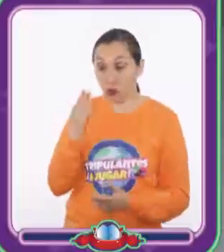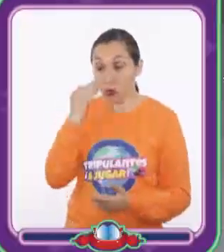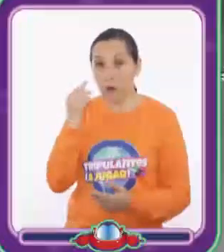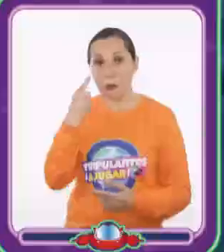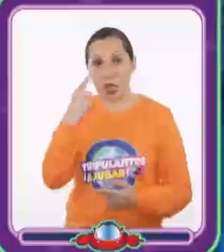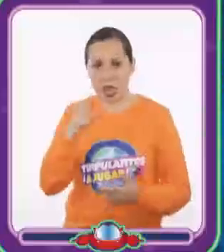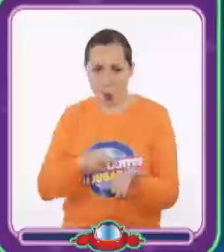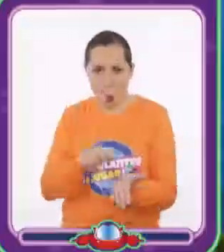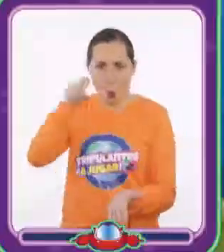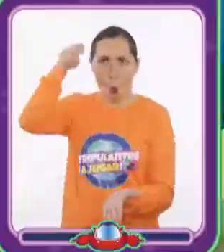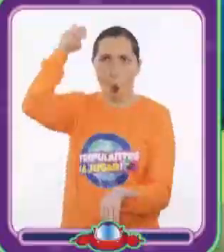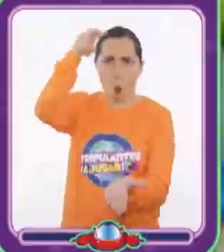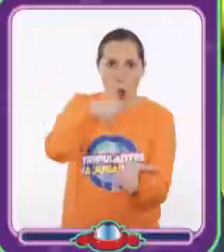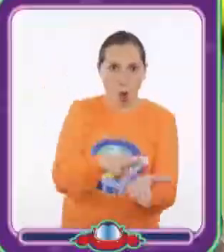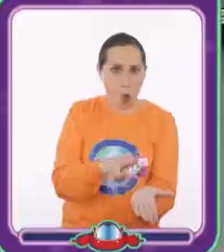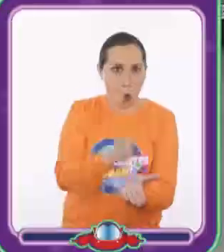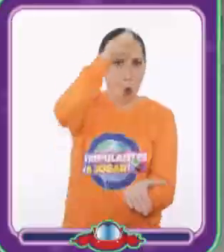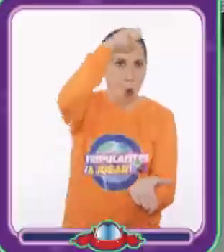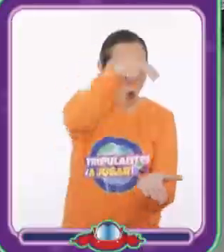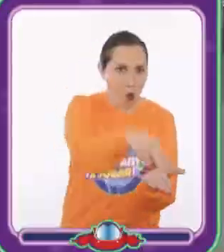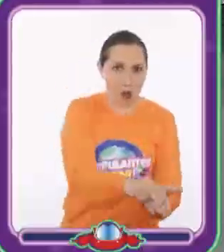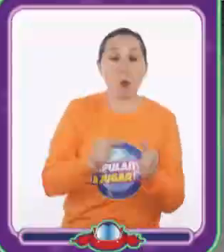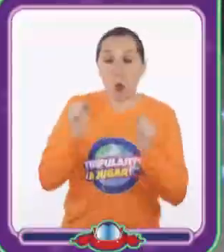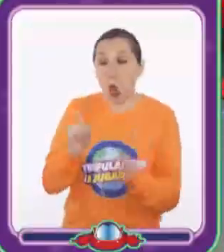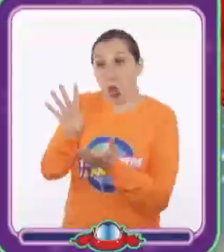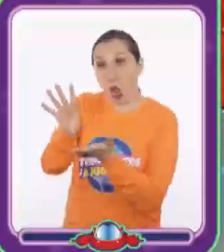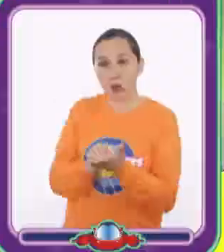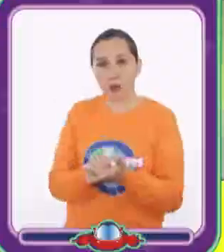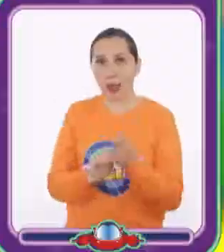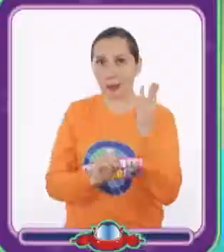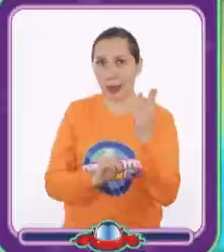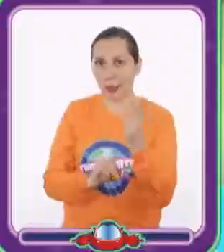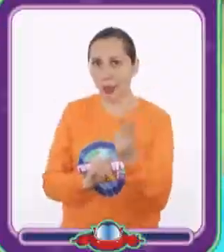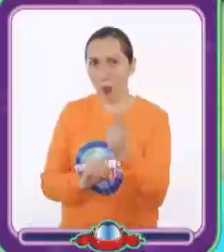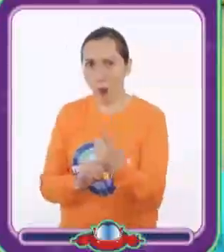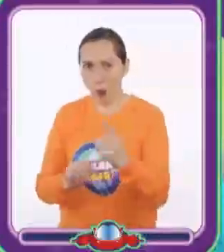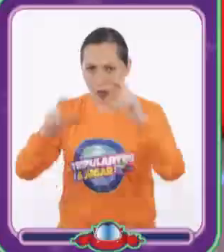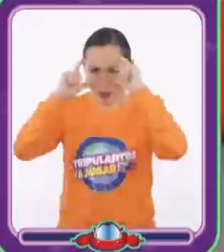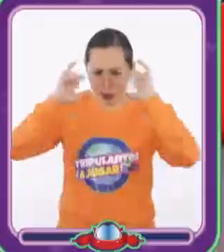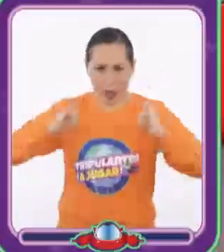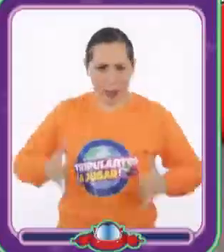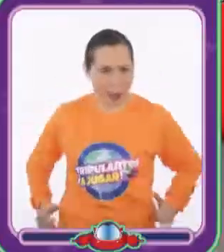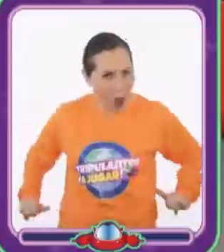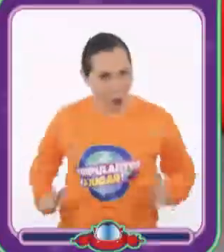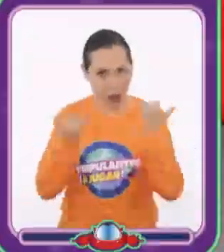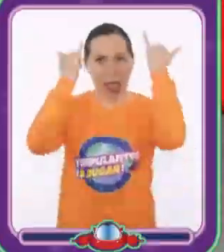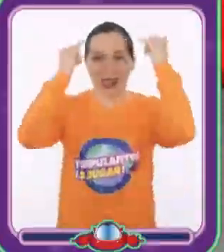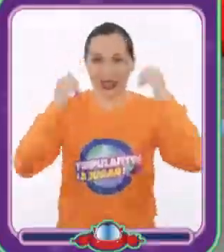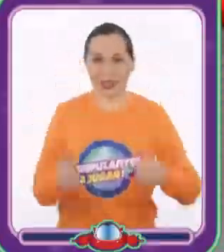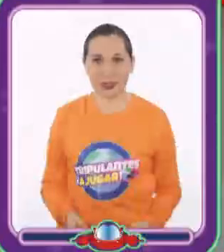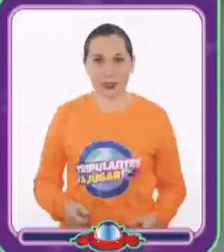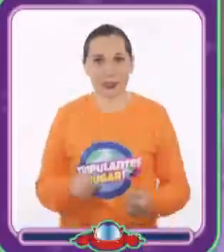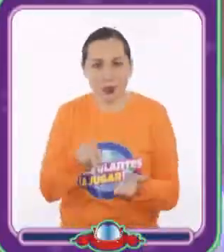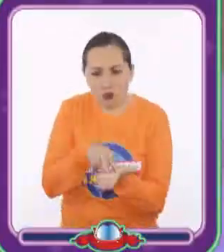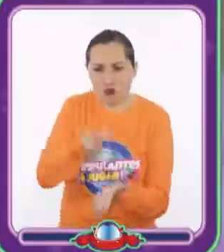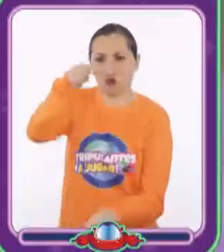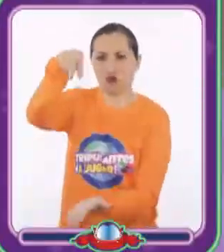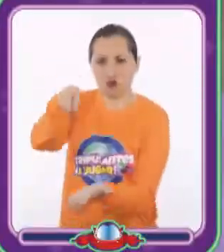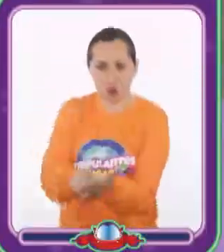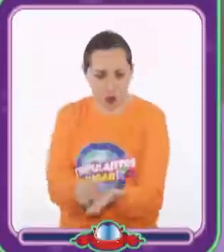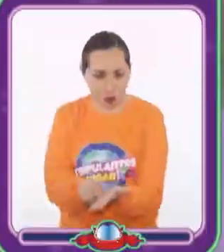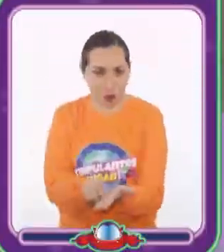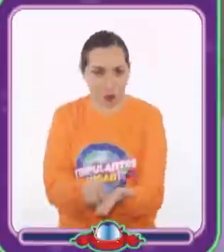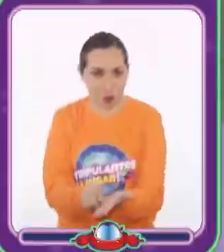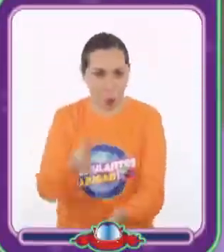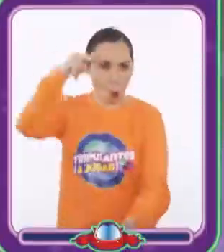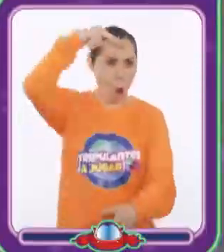¿No? Yo te ayudo, mira. Saltan muy alto, vamos, que nosotros los podemos imitar. 3, 2, 1, tripulantes a jugar. Vamos, están así